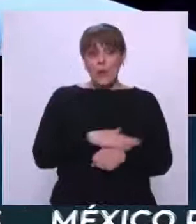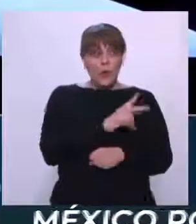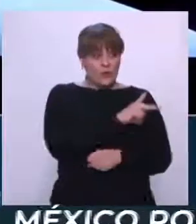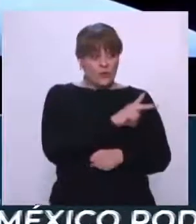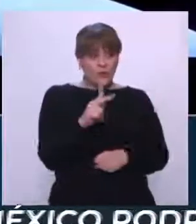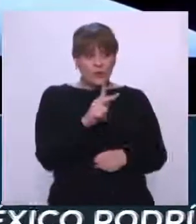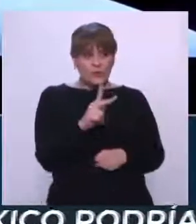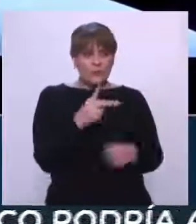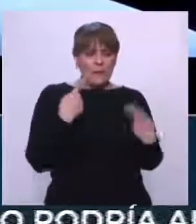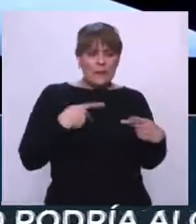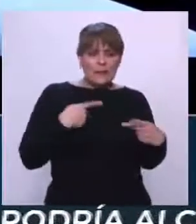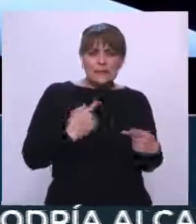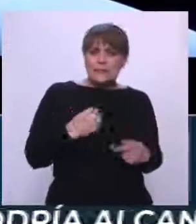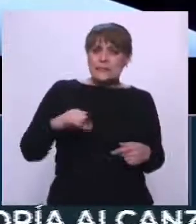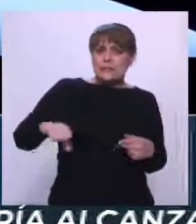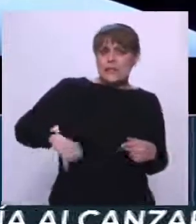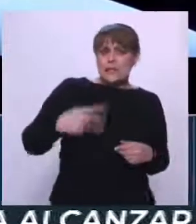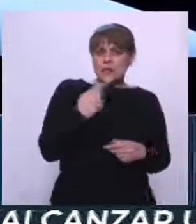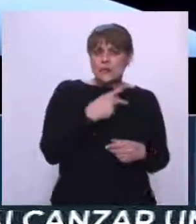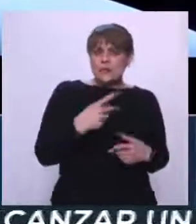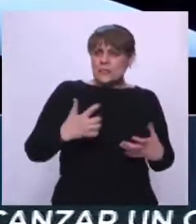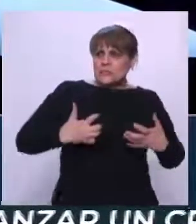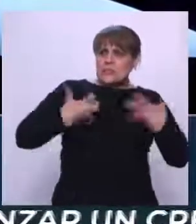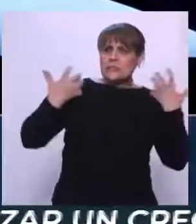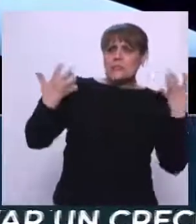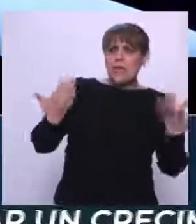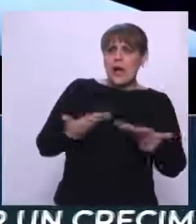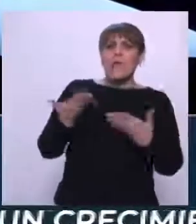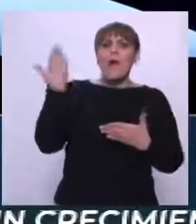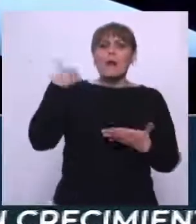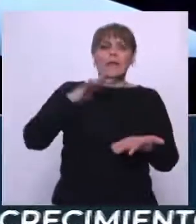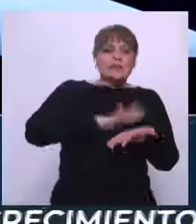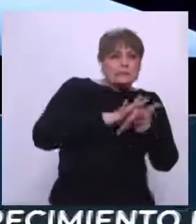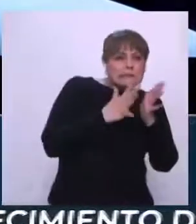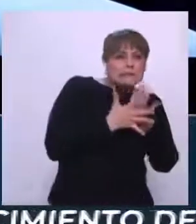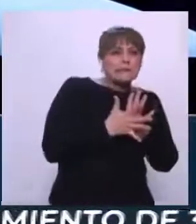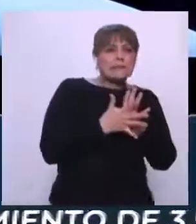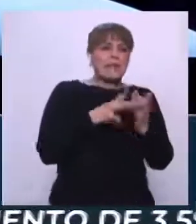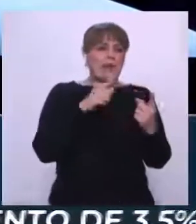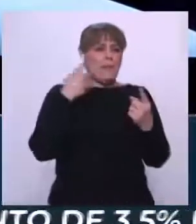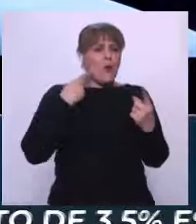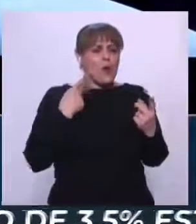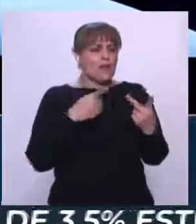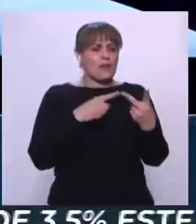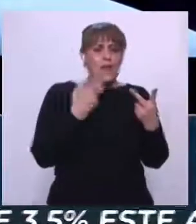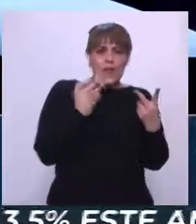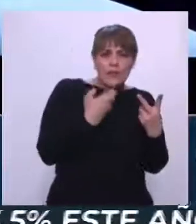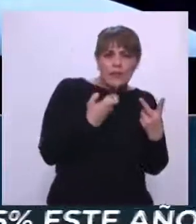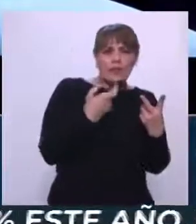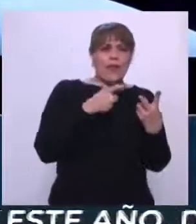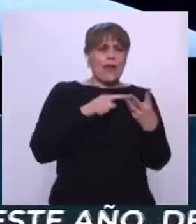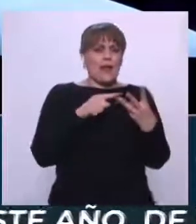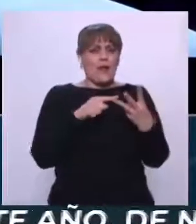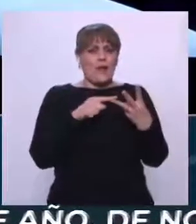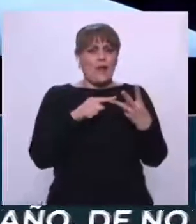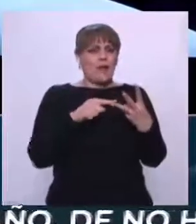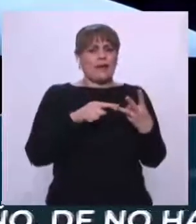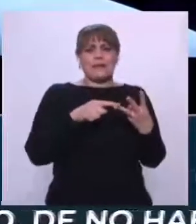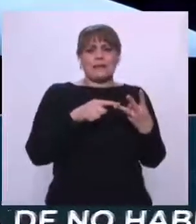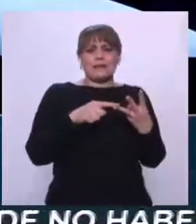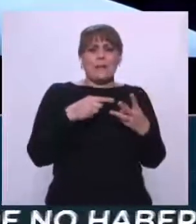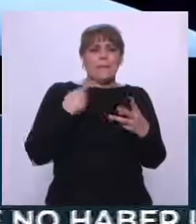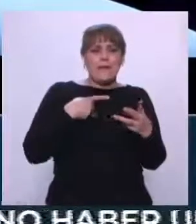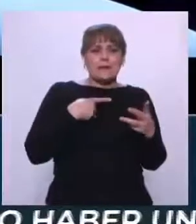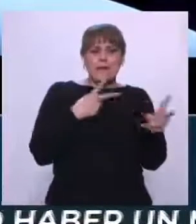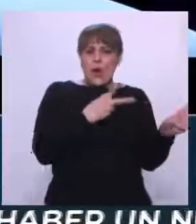estos intereses que durante décadas funcionaron coludidos, el político, el económico y el delincuencial, el del